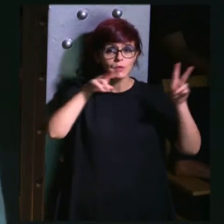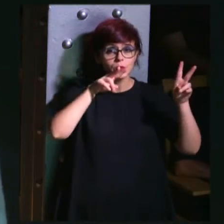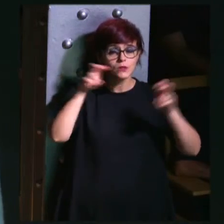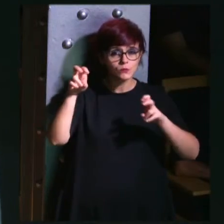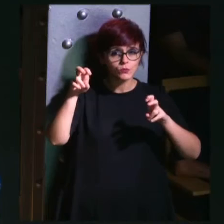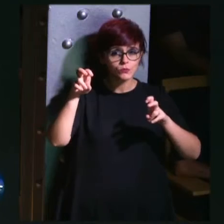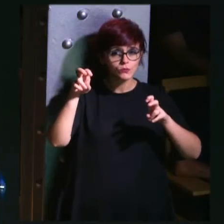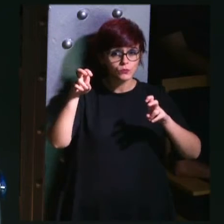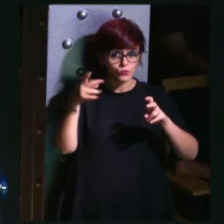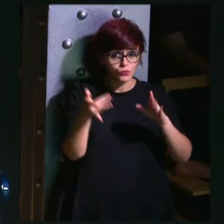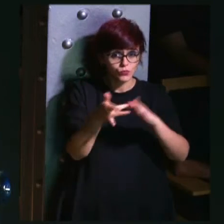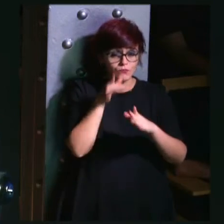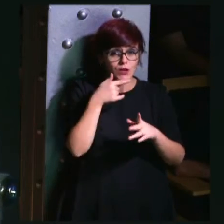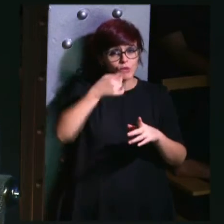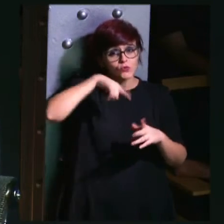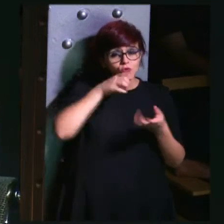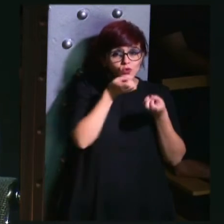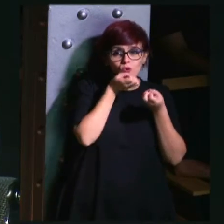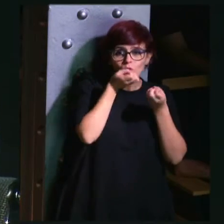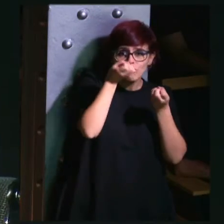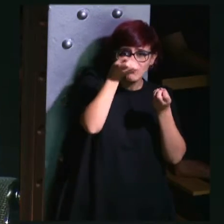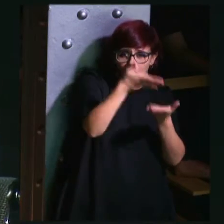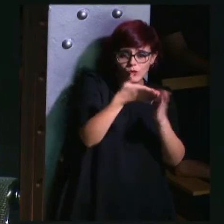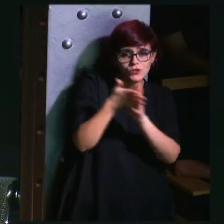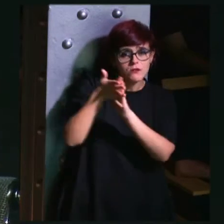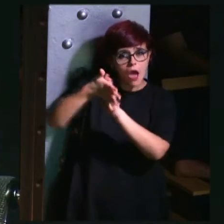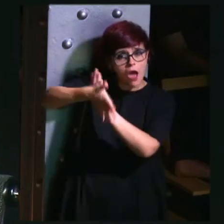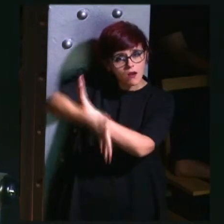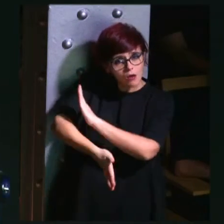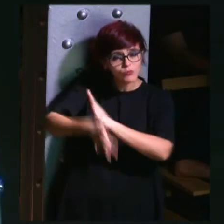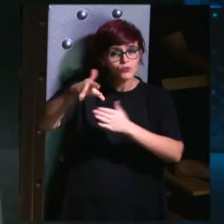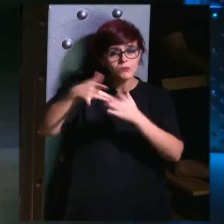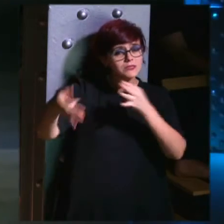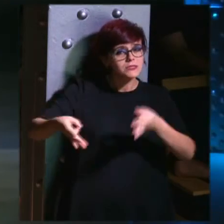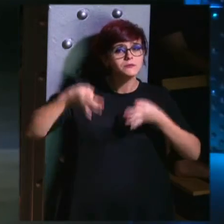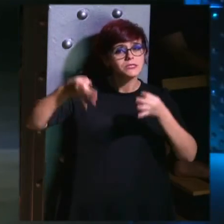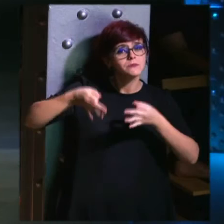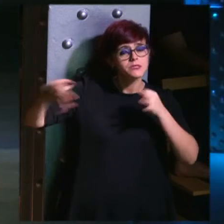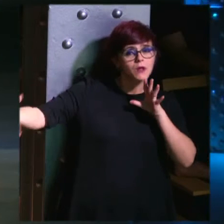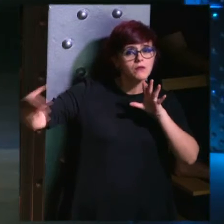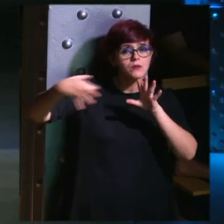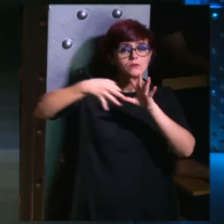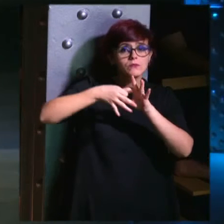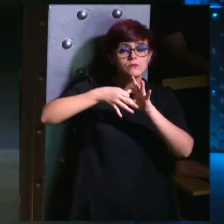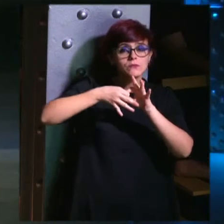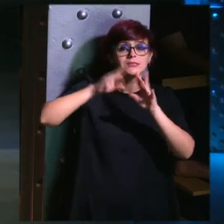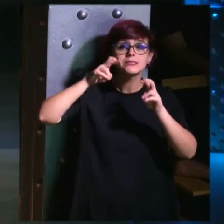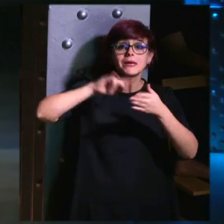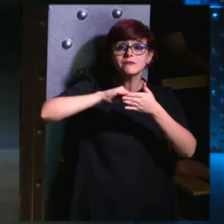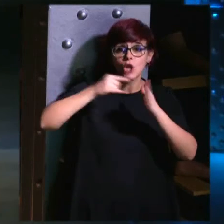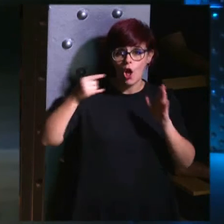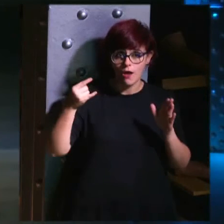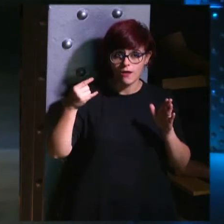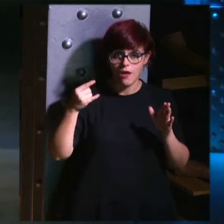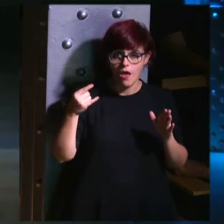manera en que contamos y narramos ha venido completamente vinculada y definida por la tecnología.